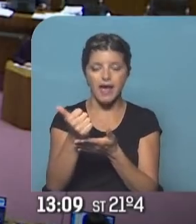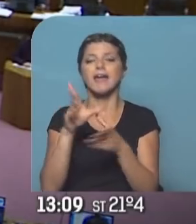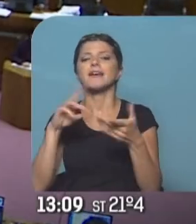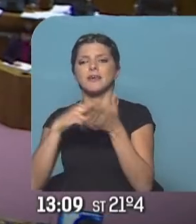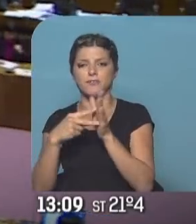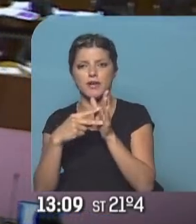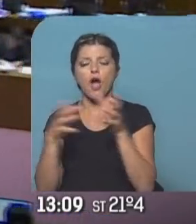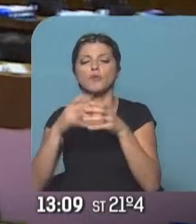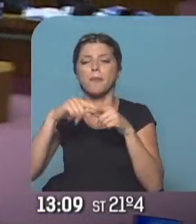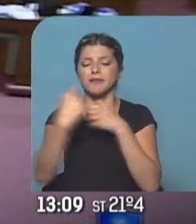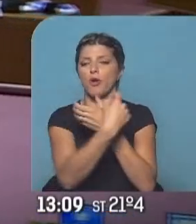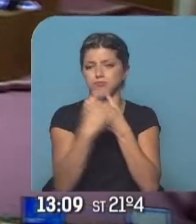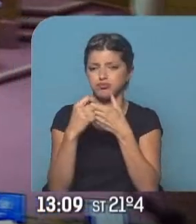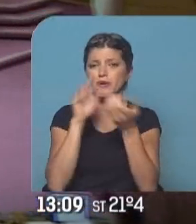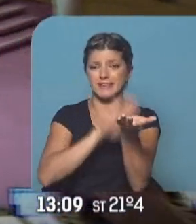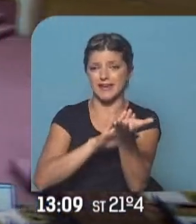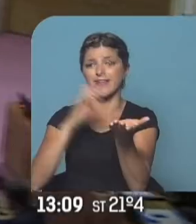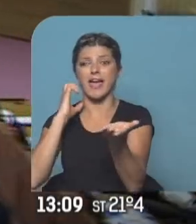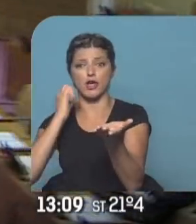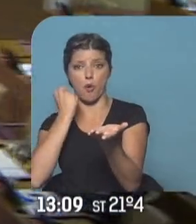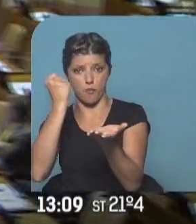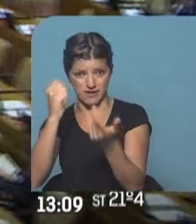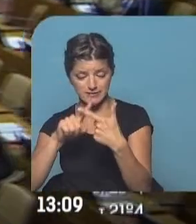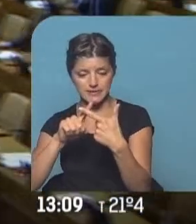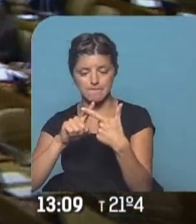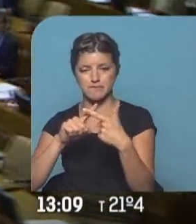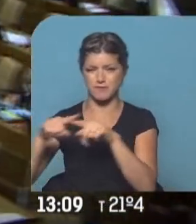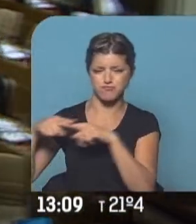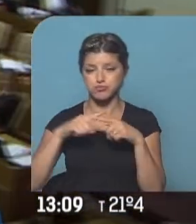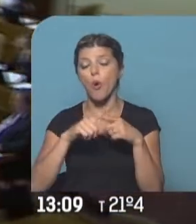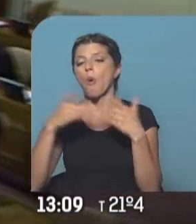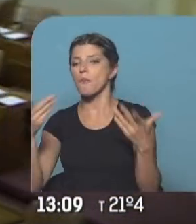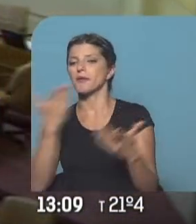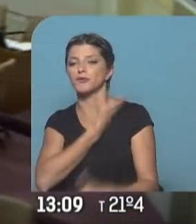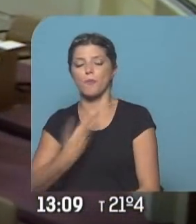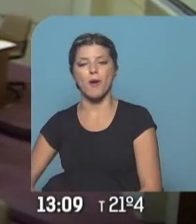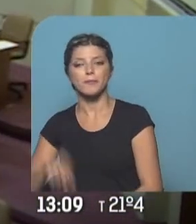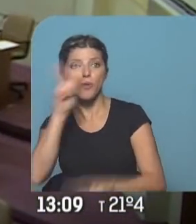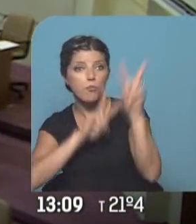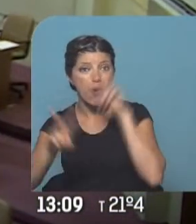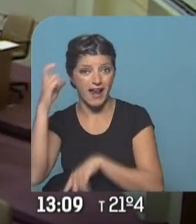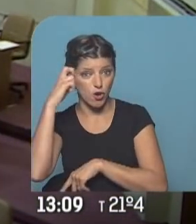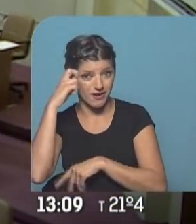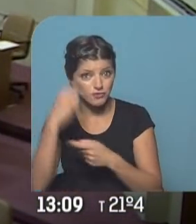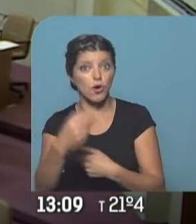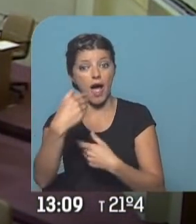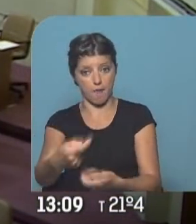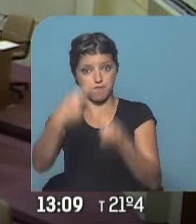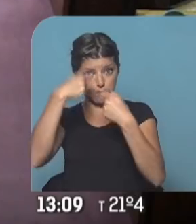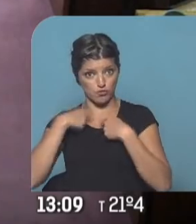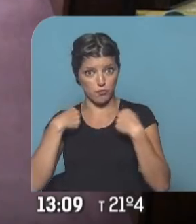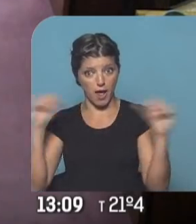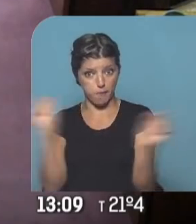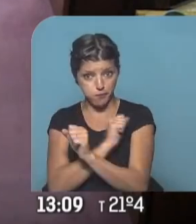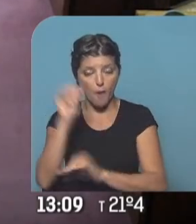de centroizquierda y el Partido Comunista, obligaron a la mandataria a buscar apoyos en el Congreso para cada uno de sus proyectos de ley